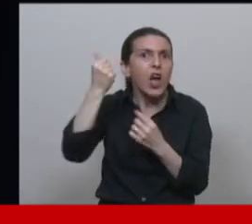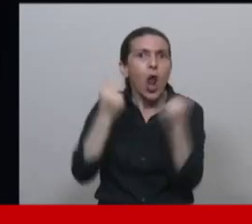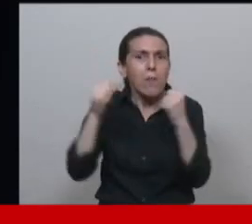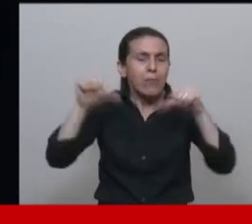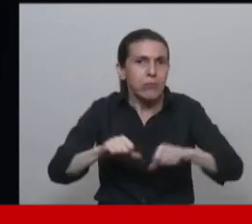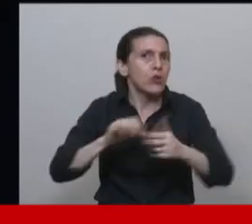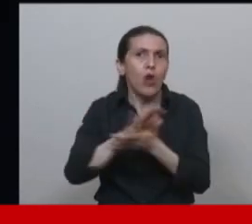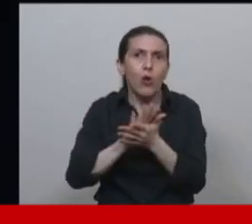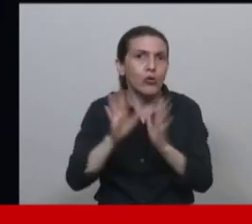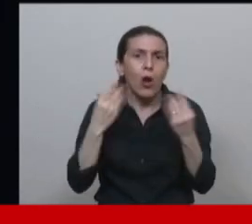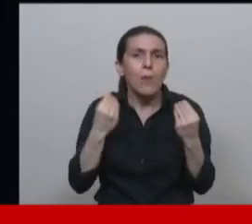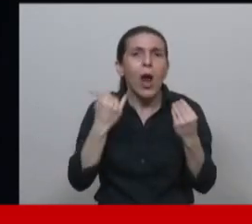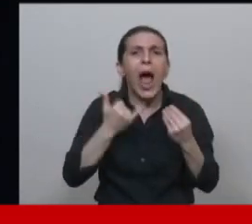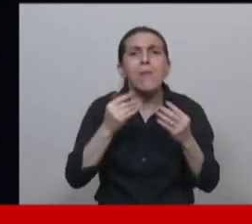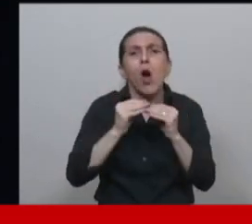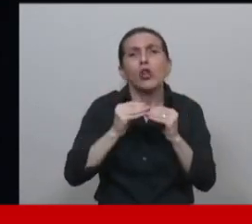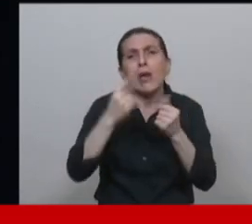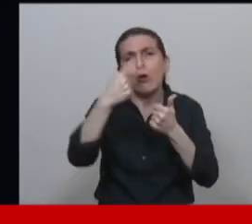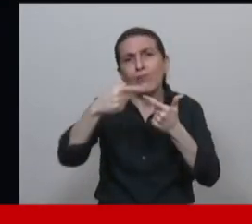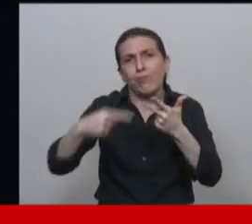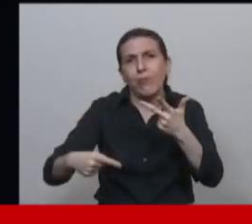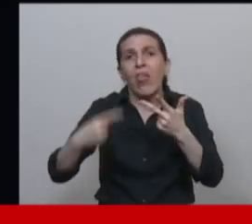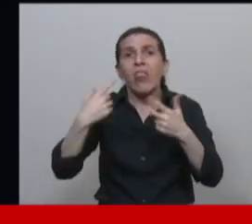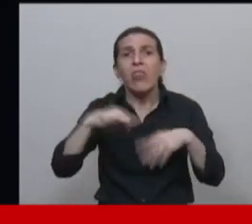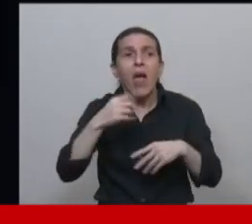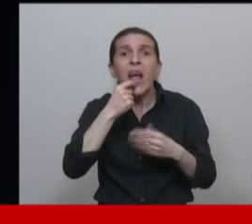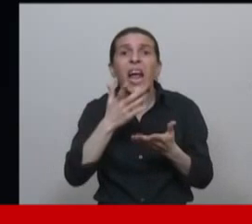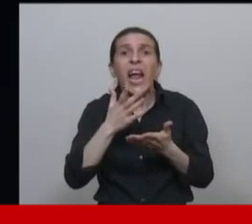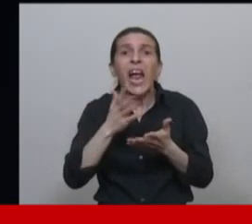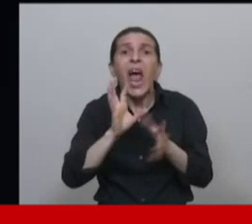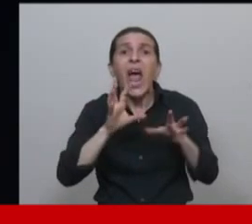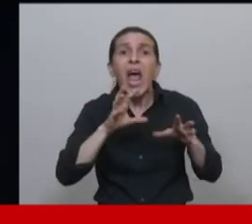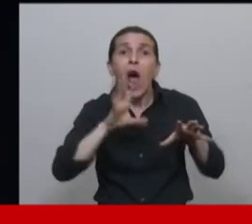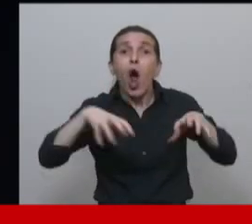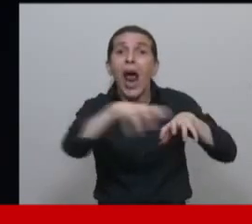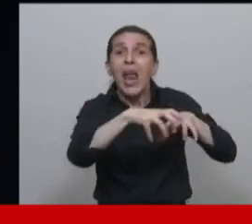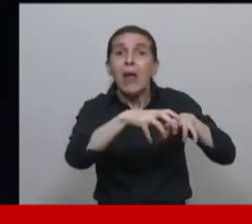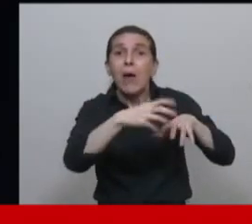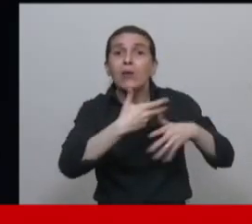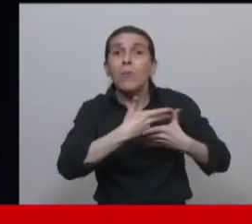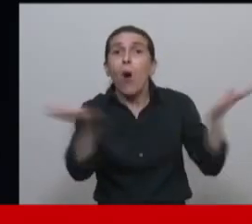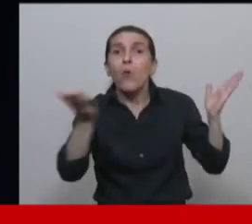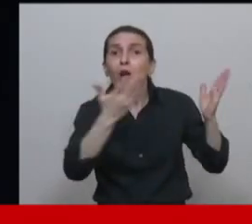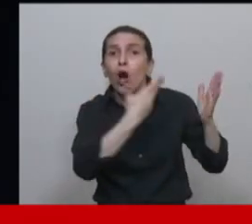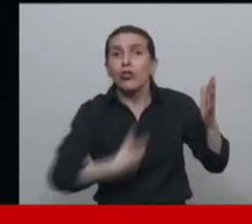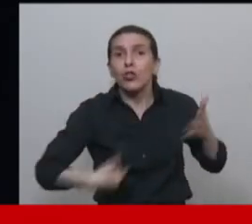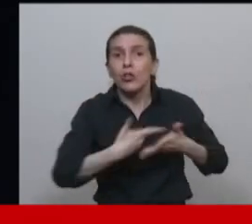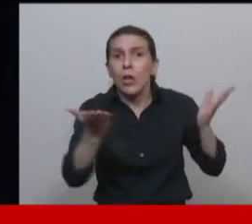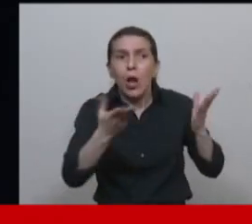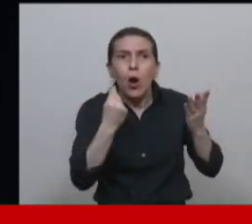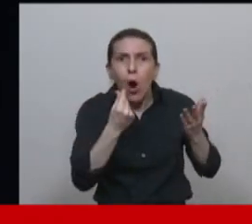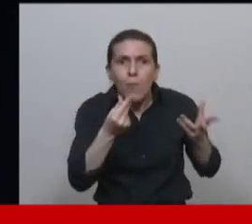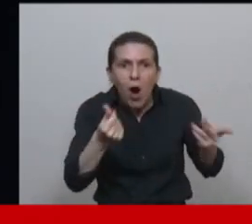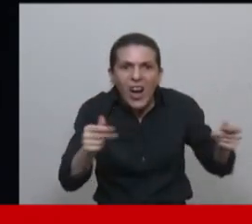razón es que había que quitarle al sector público esta situación de asfixia que venía enfrentando de destinar recursos